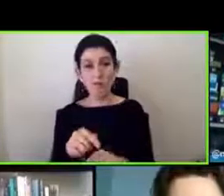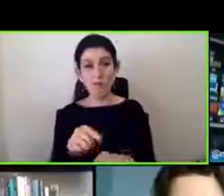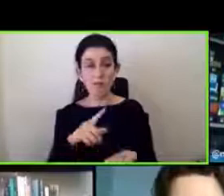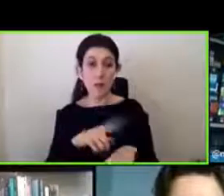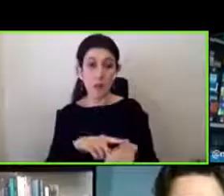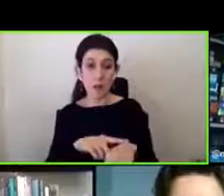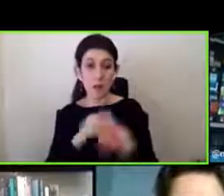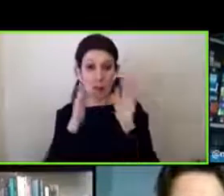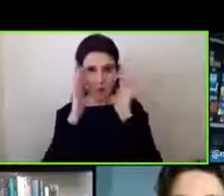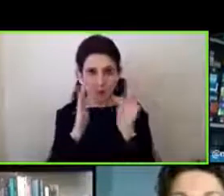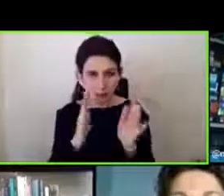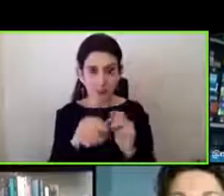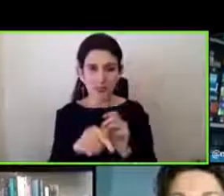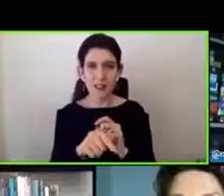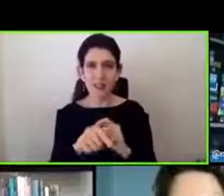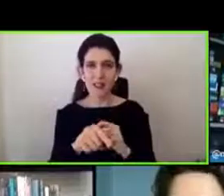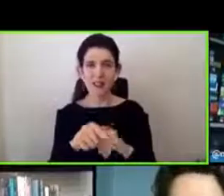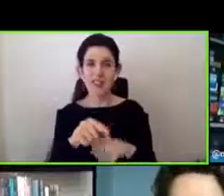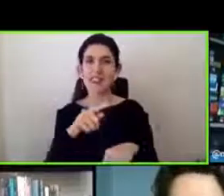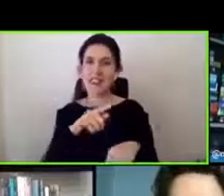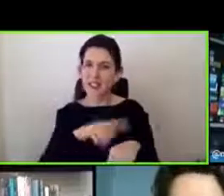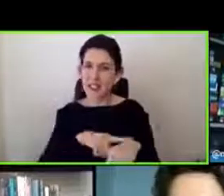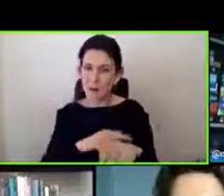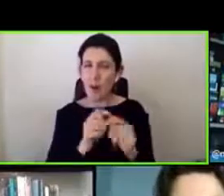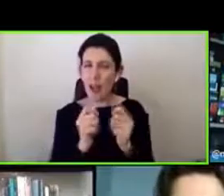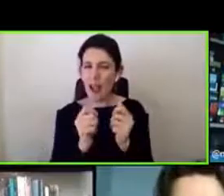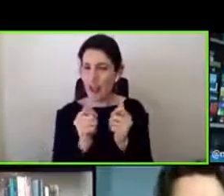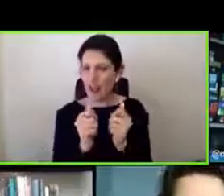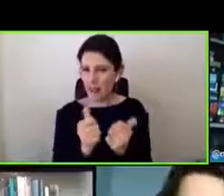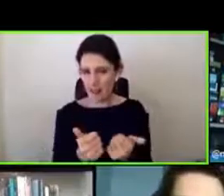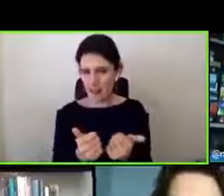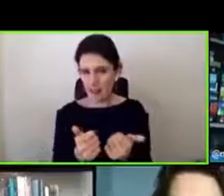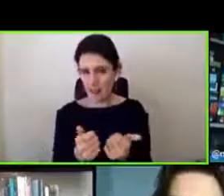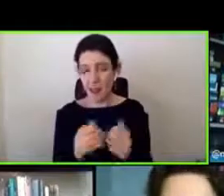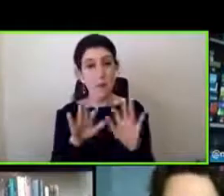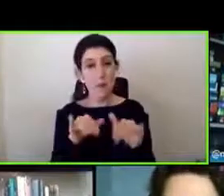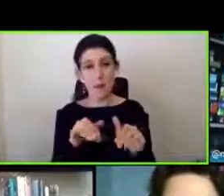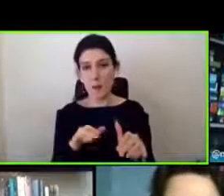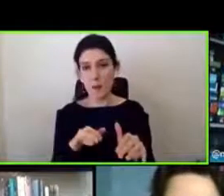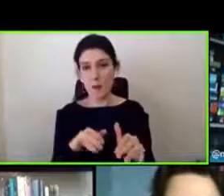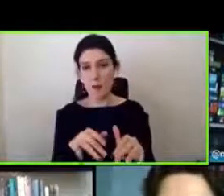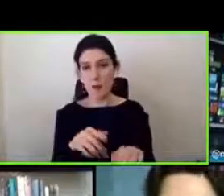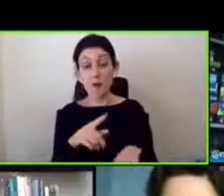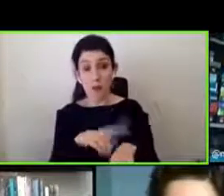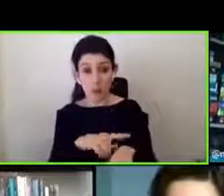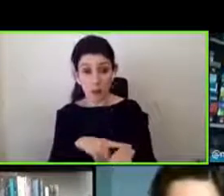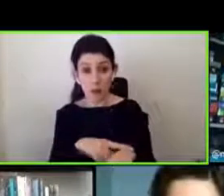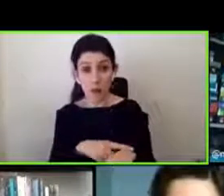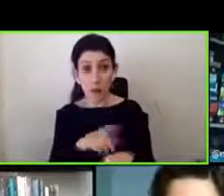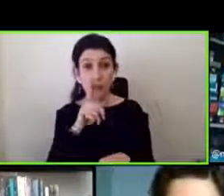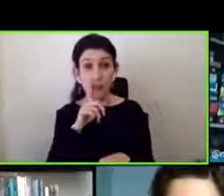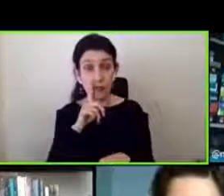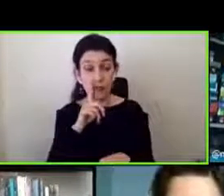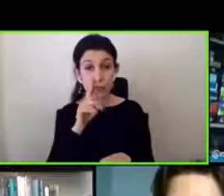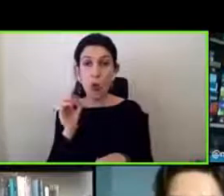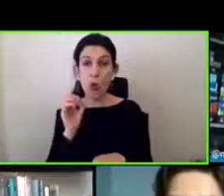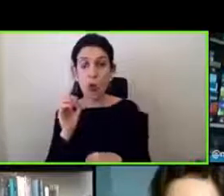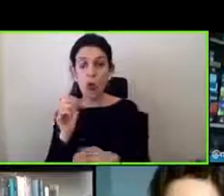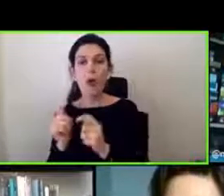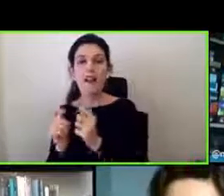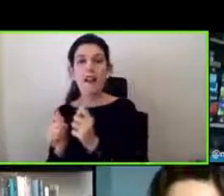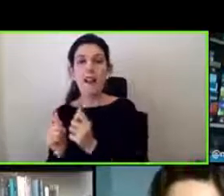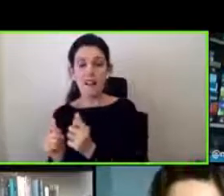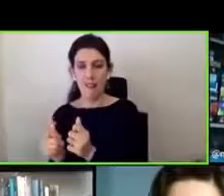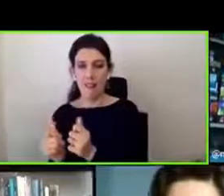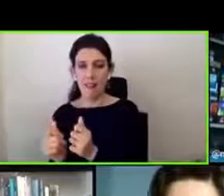tiempos, pero esos tiempos que sean de calidad. Volvemos a lo mismo, ¿qué es lo que tengo? ¿Tiempo o calidad? ¿No es cierto?